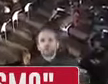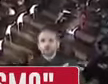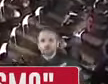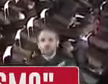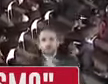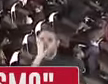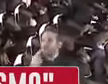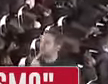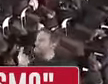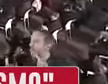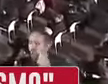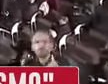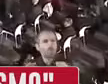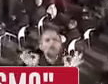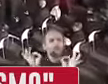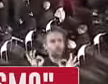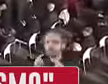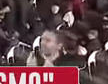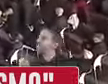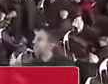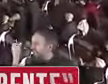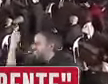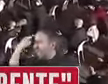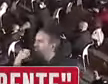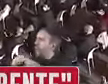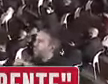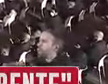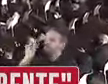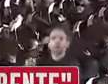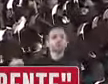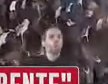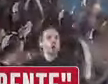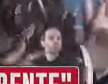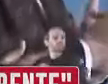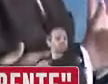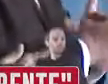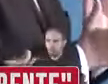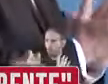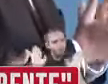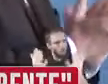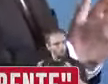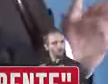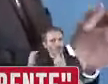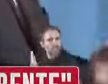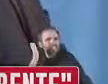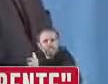a nadie qué ideología tiene para reconocerle un derecho